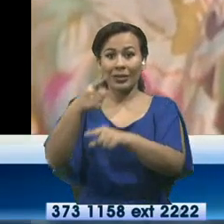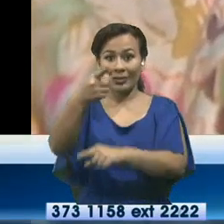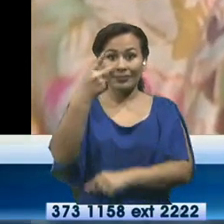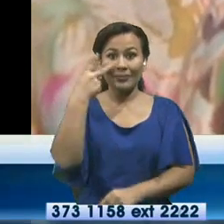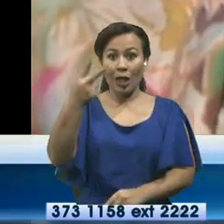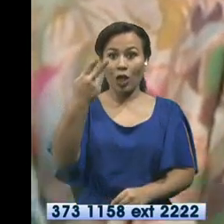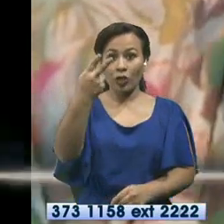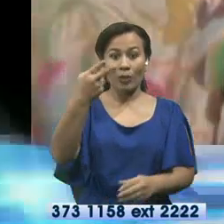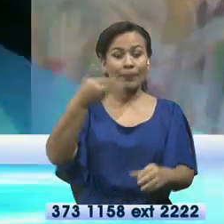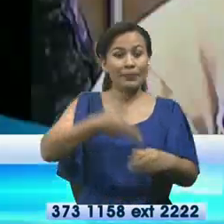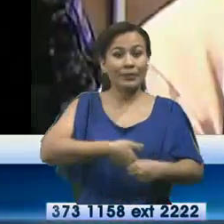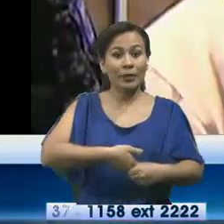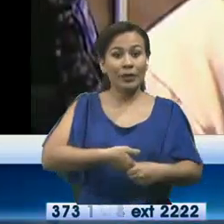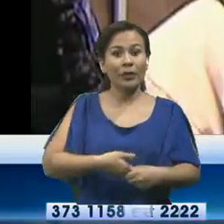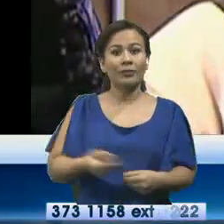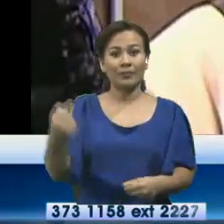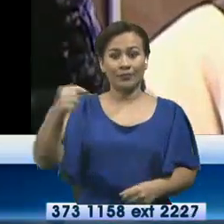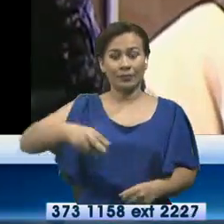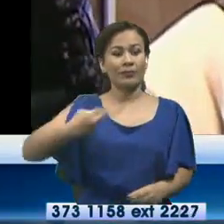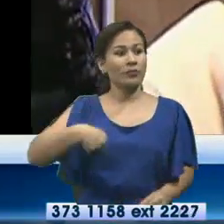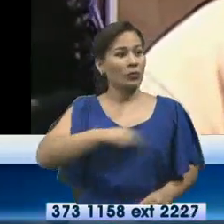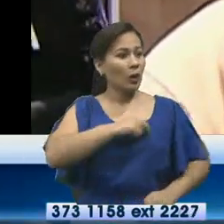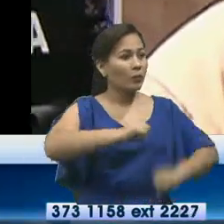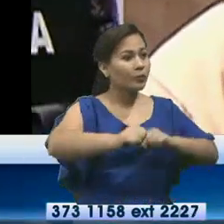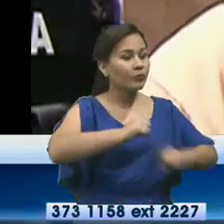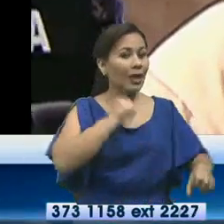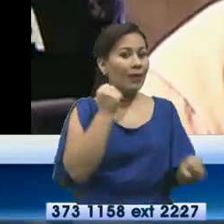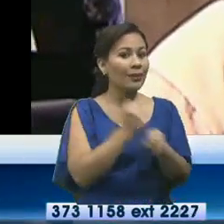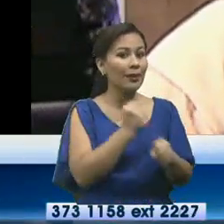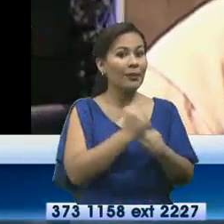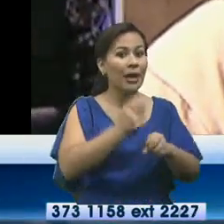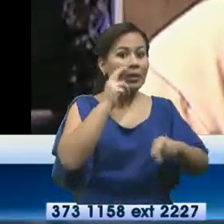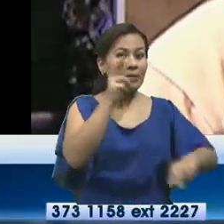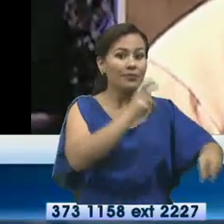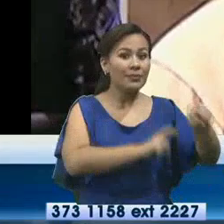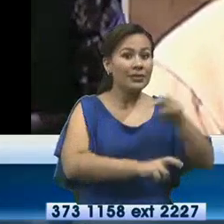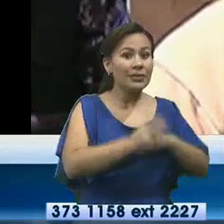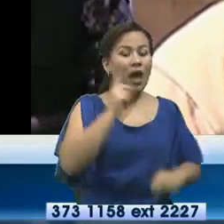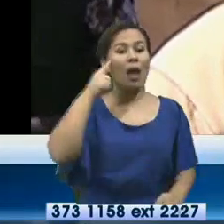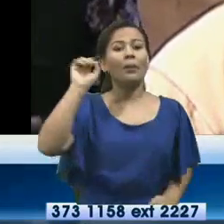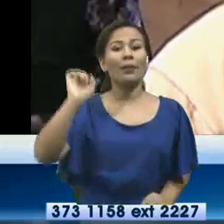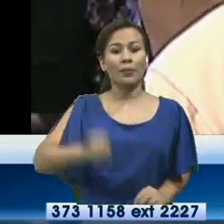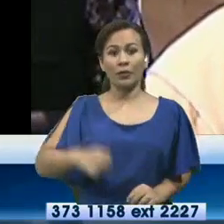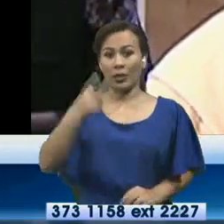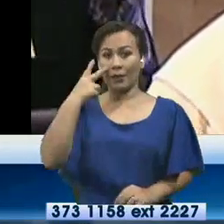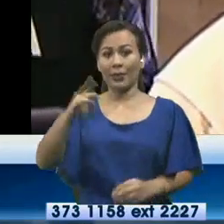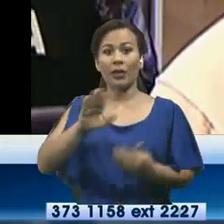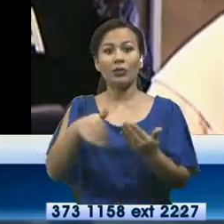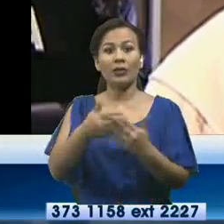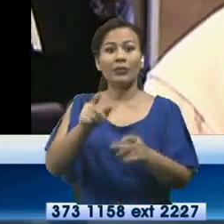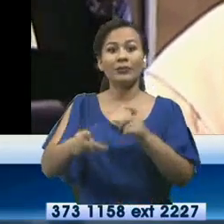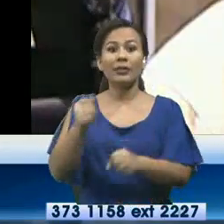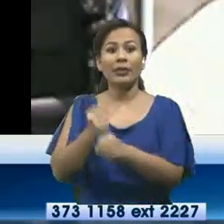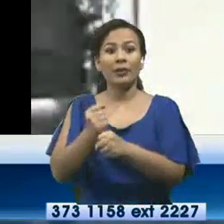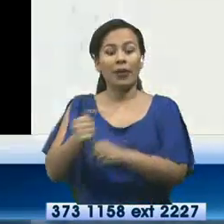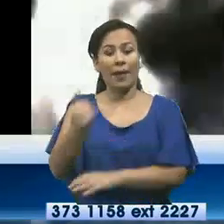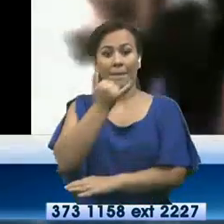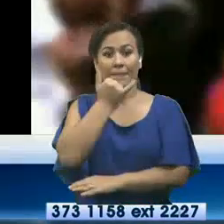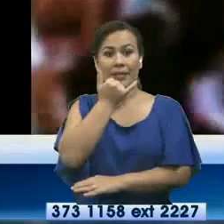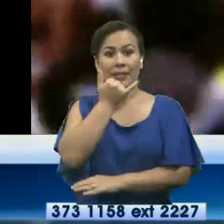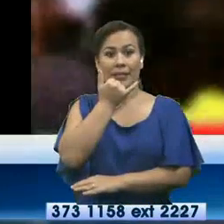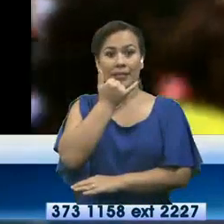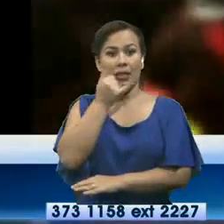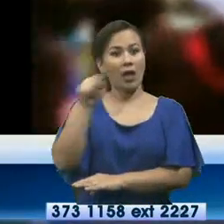droga igualmente. Nosotros realizaremos las tareas de gestión investigativas para identificar a todas las personas que se dedican a este ilícito.